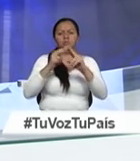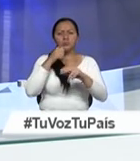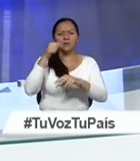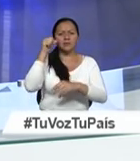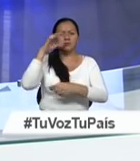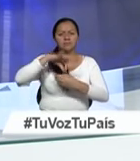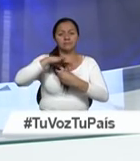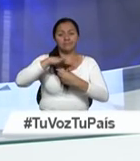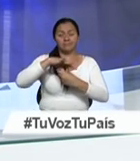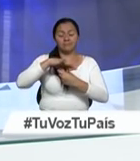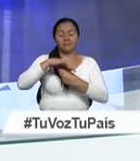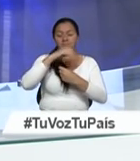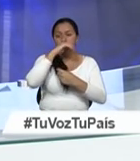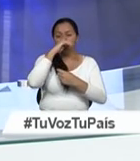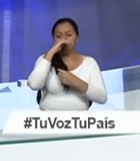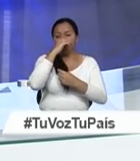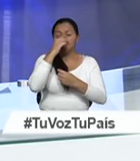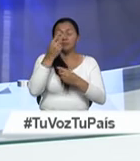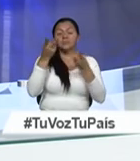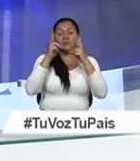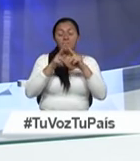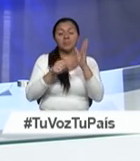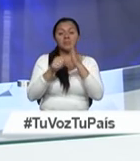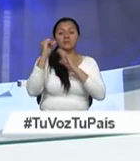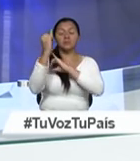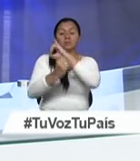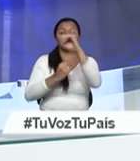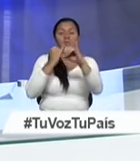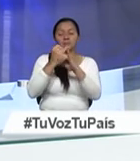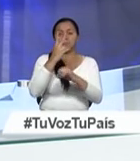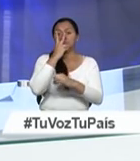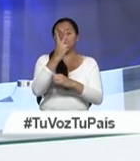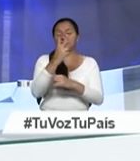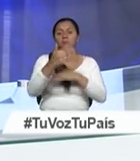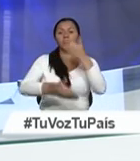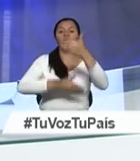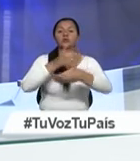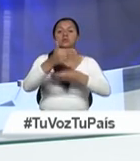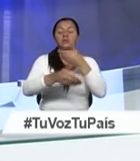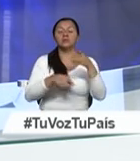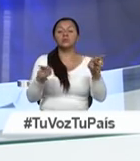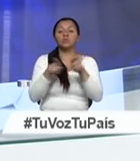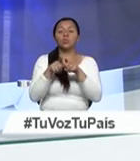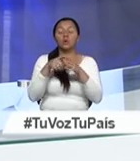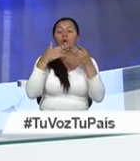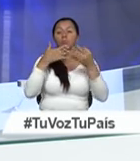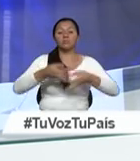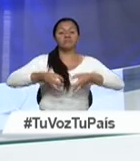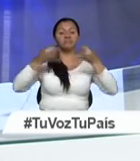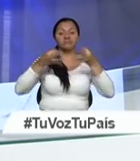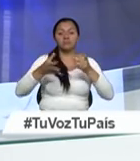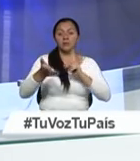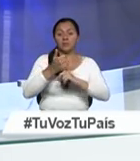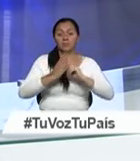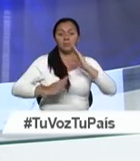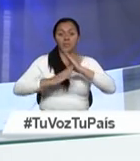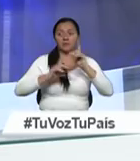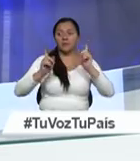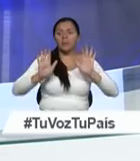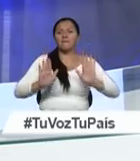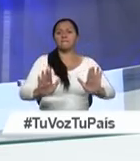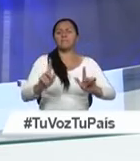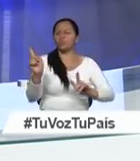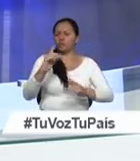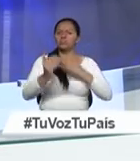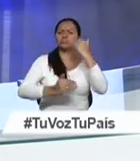en Colombia, mientras que el canciller Guillaume Long señaló que el proceso para lograr definitivamente la paz no se debe detener,